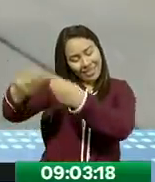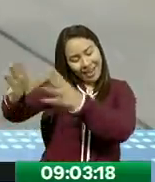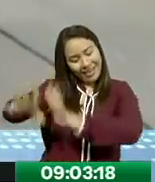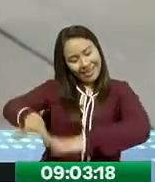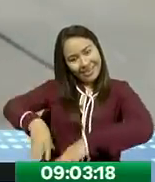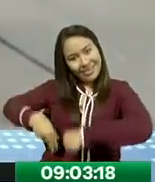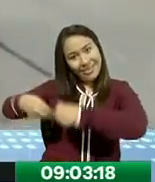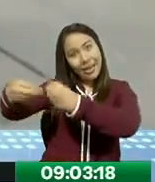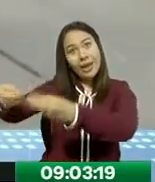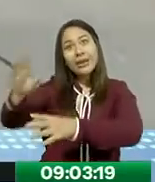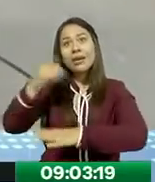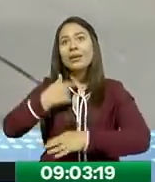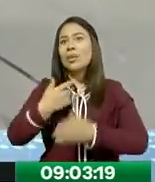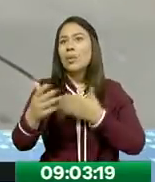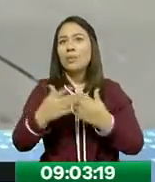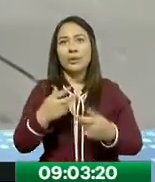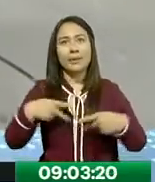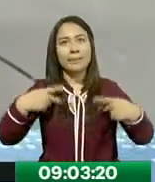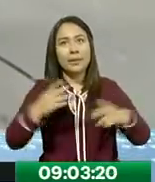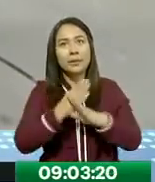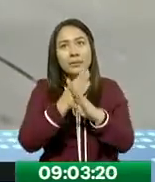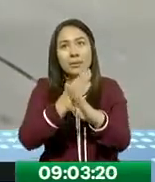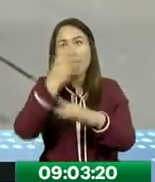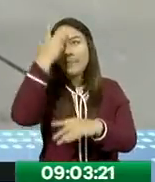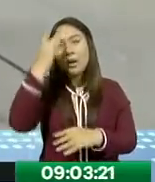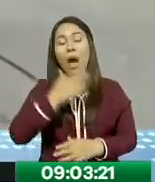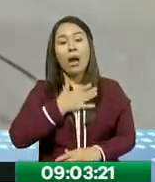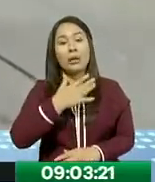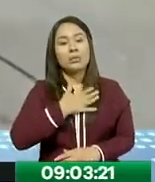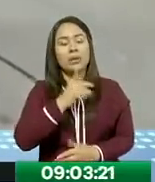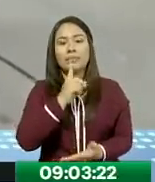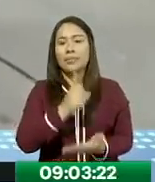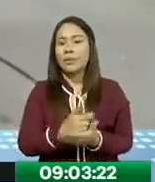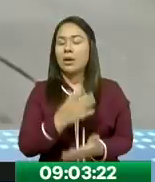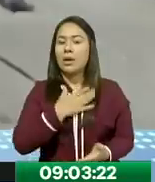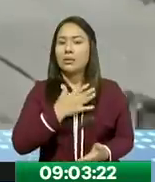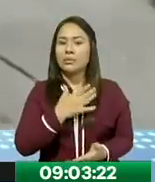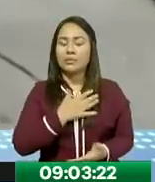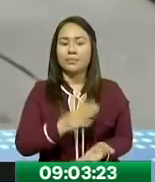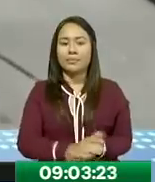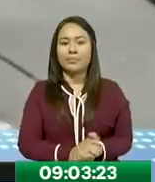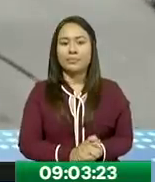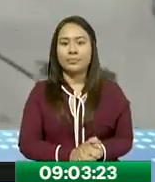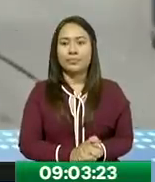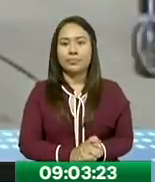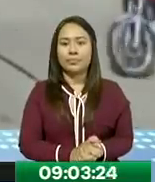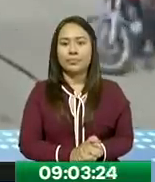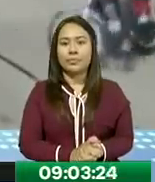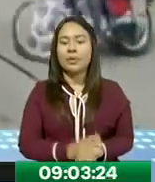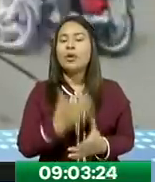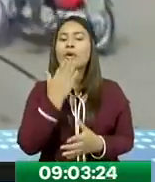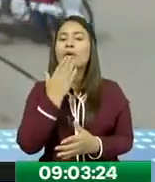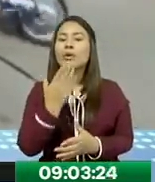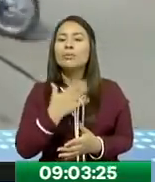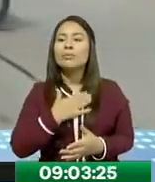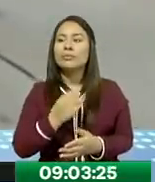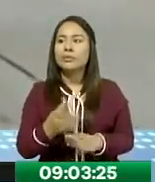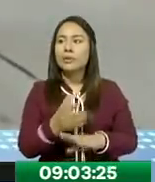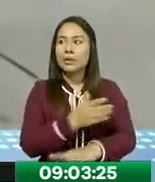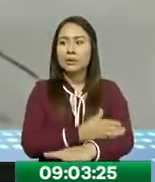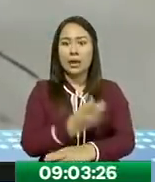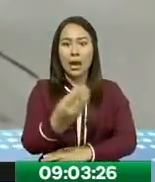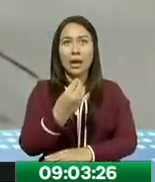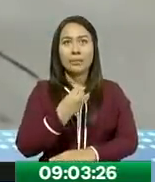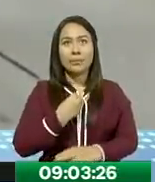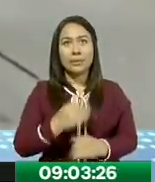tengo y que no me pase nada, porque sí fue un buen susto el que me llevé. ¿Cómo fueron esos instantes para usted? De